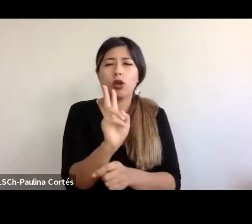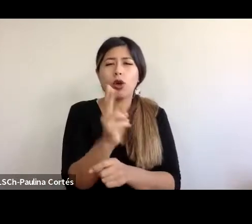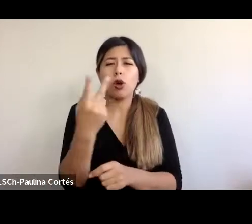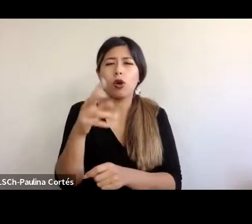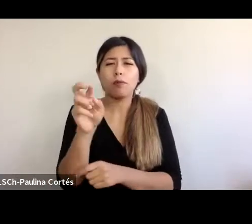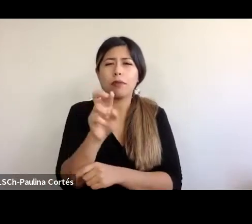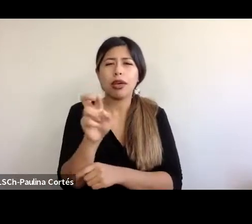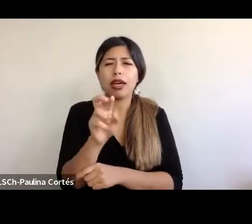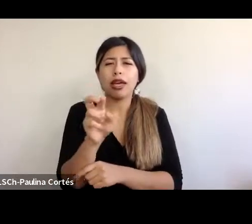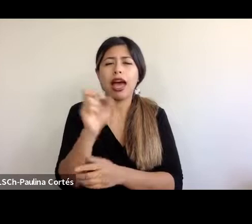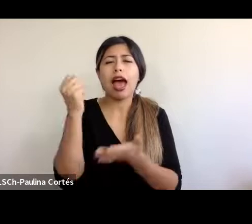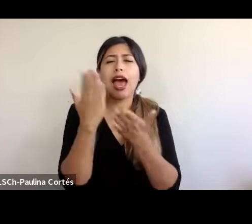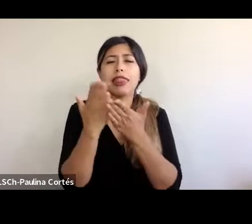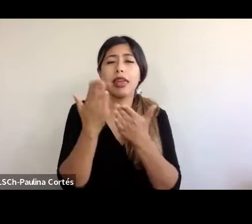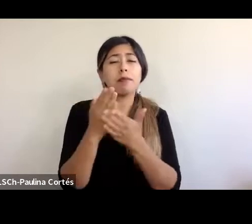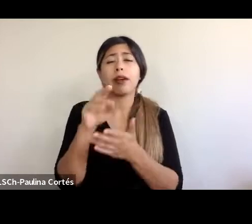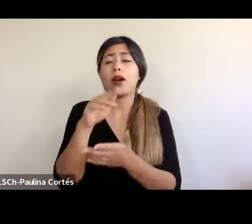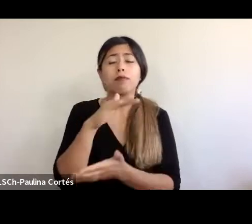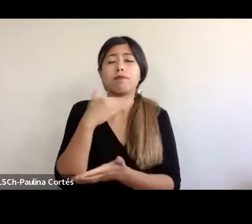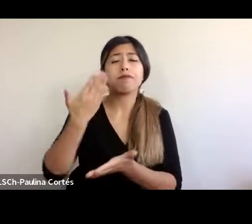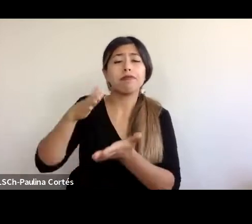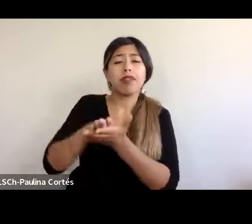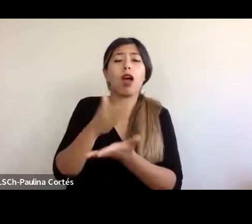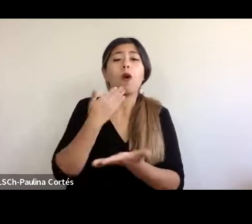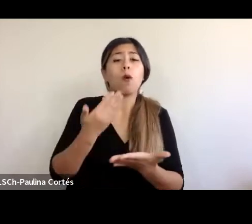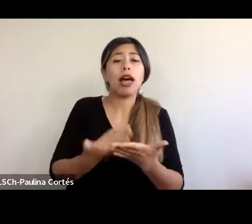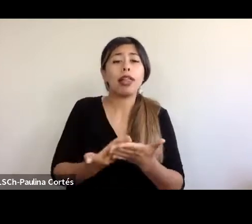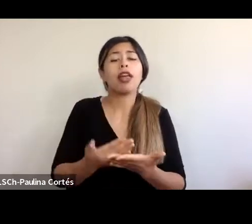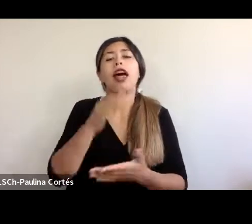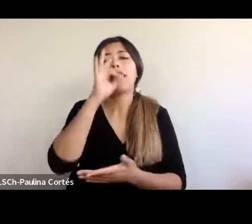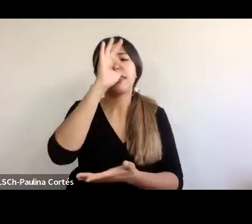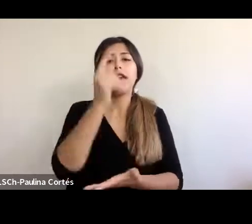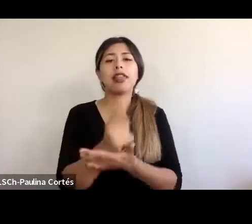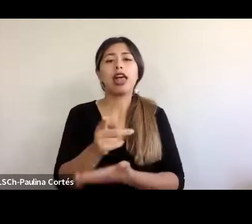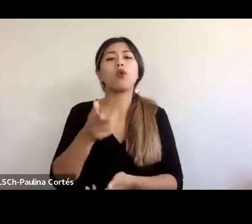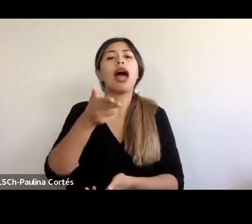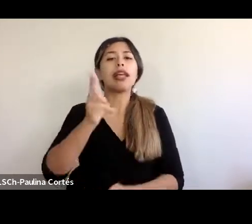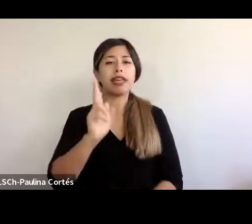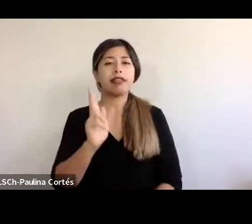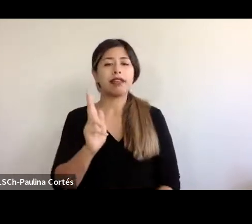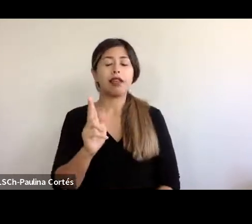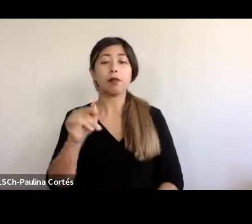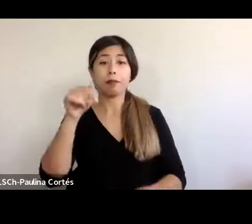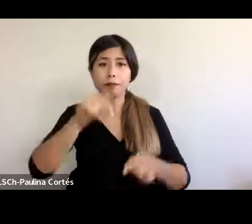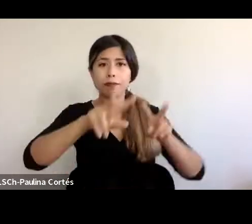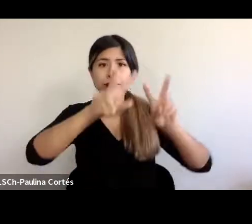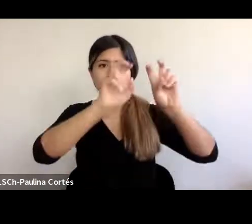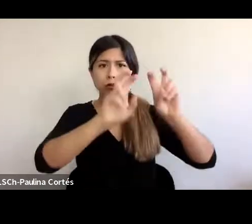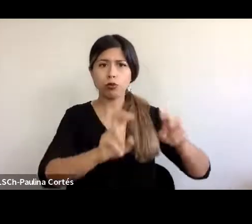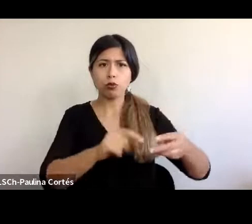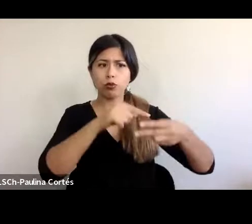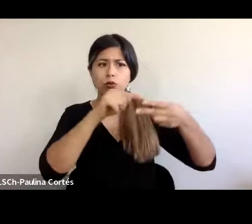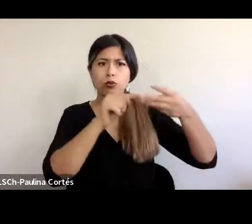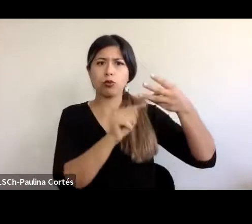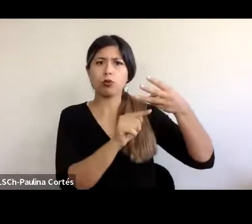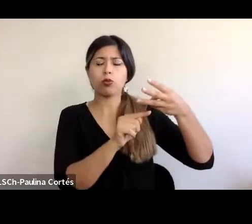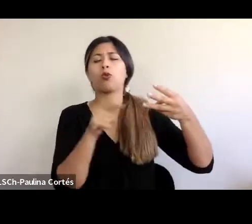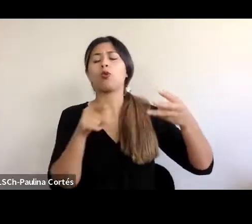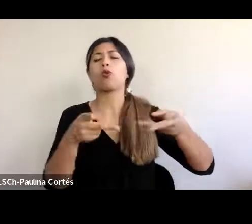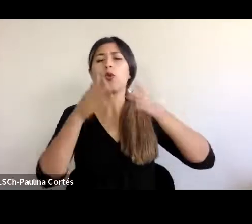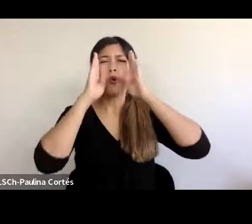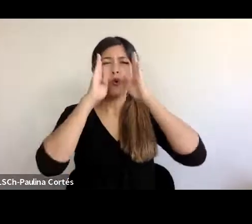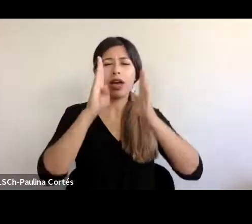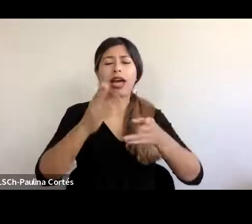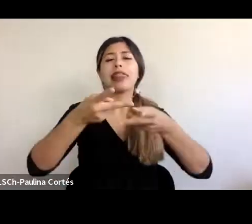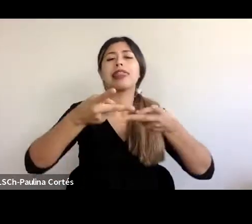un académico que fue asesinado en dictadura. Todas estas temáticas, como ustedes pueden ver, están enfocadas en derechos humanos,